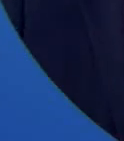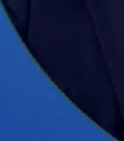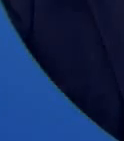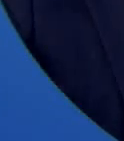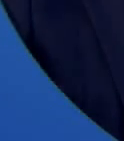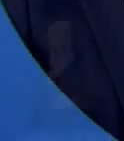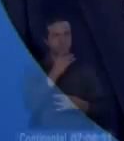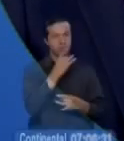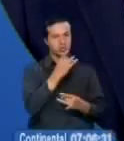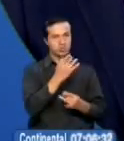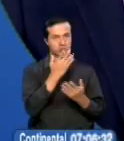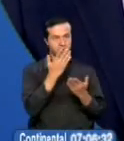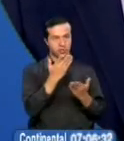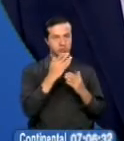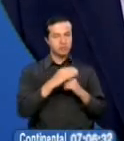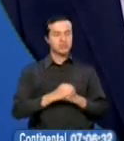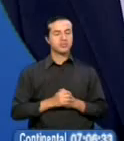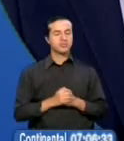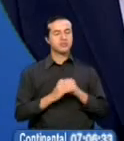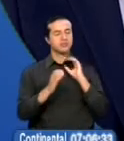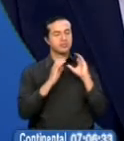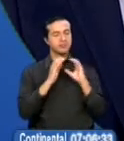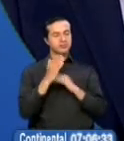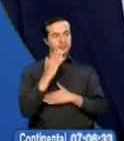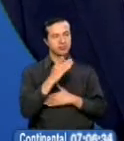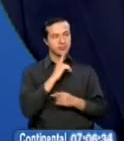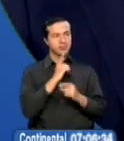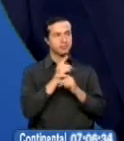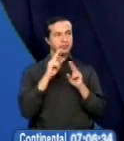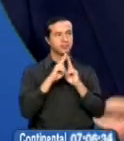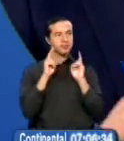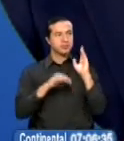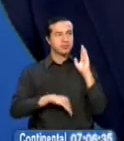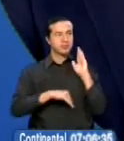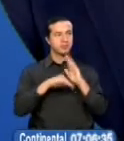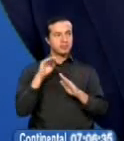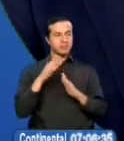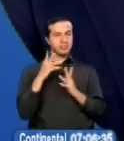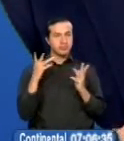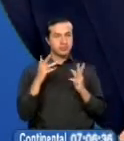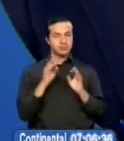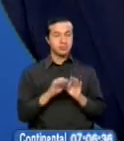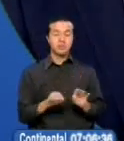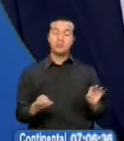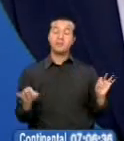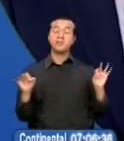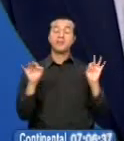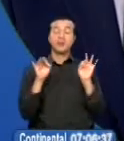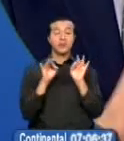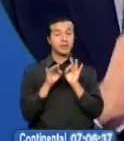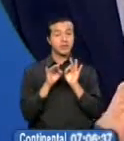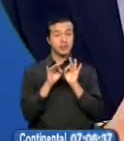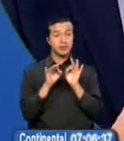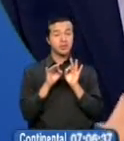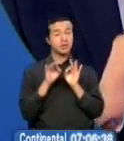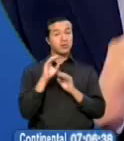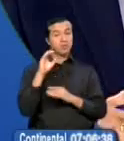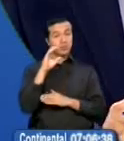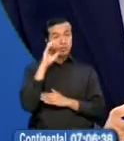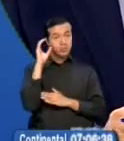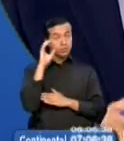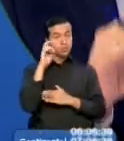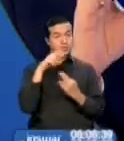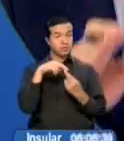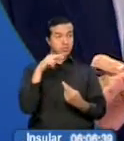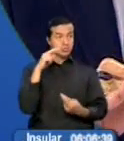siempre, un gusto poder conversar contigo, sobre todo con un tema tremendamente trascendental para Colombia, para